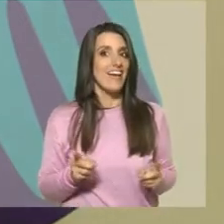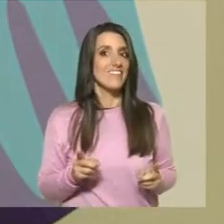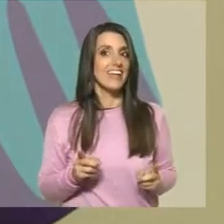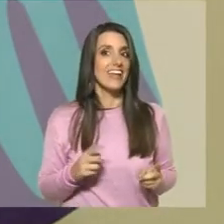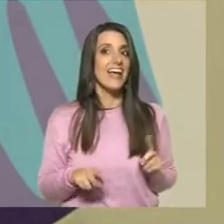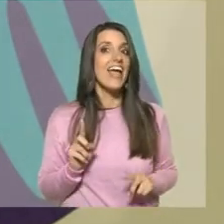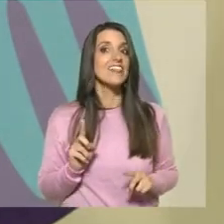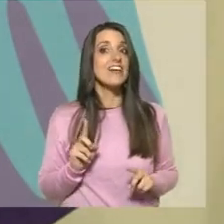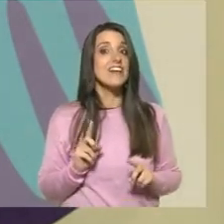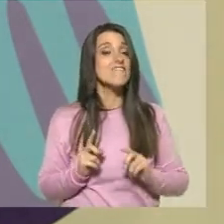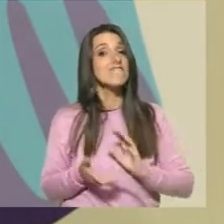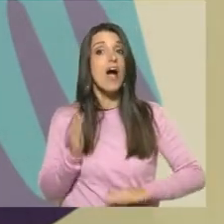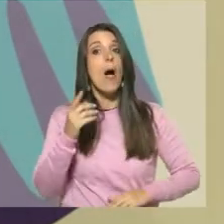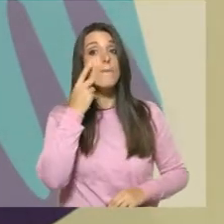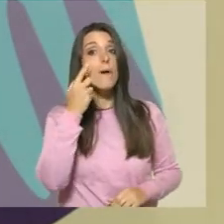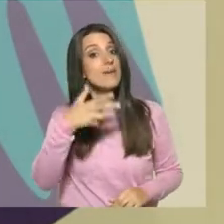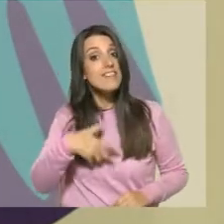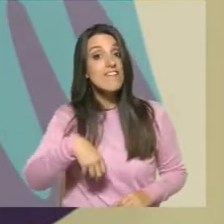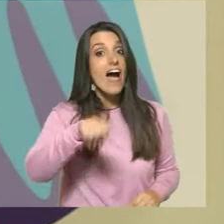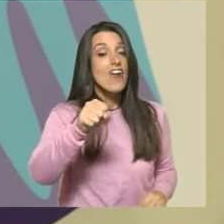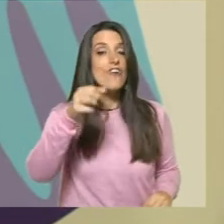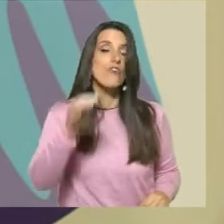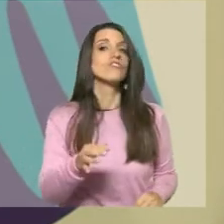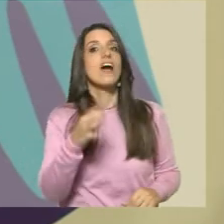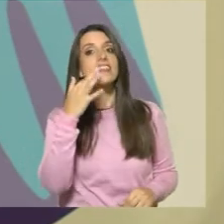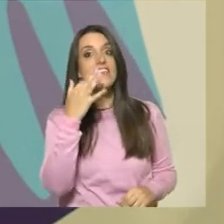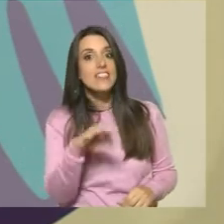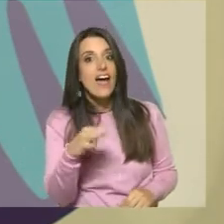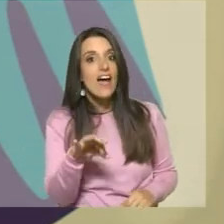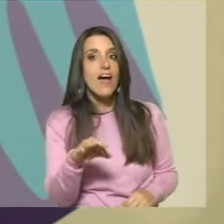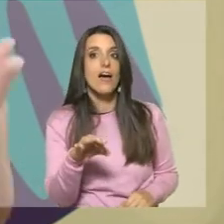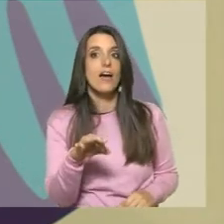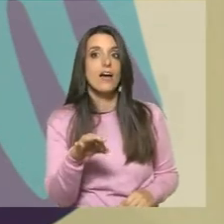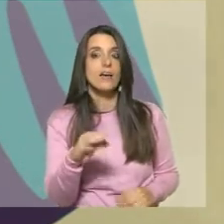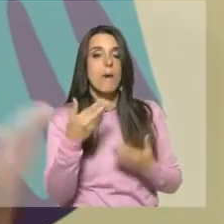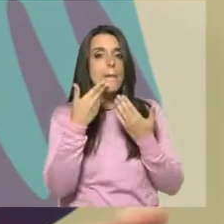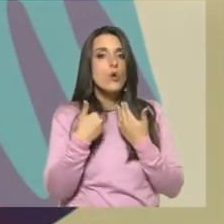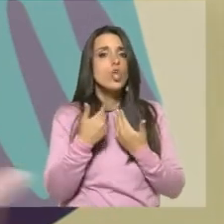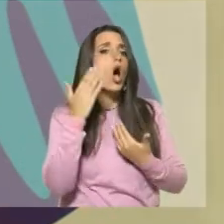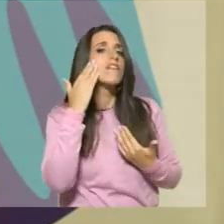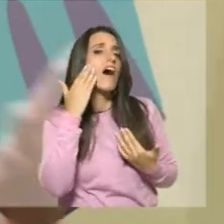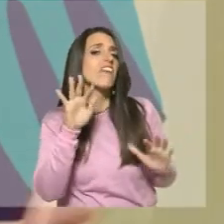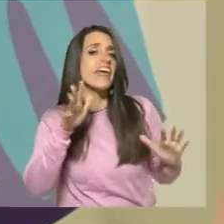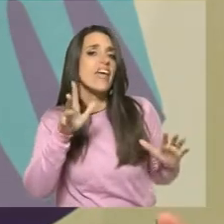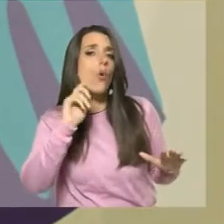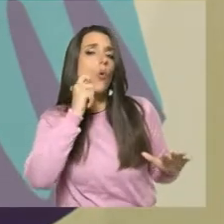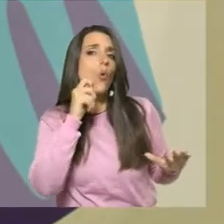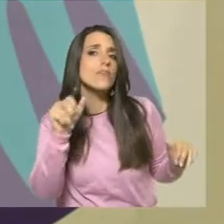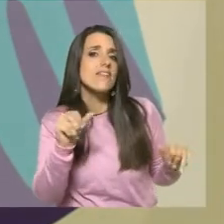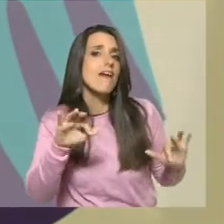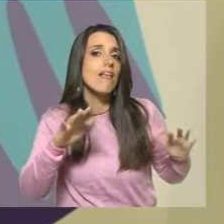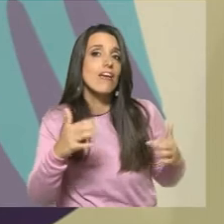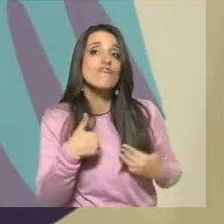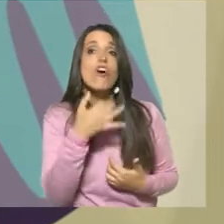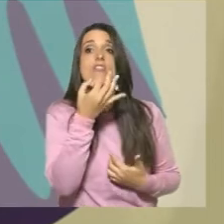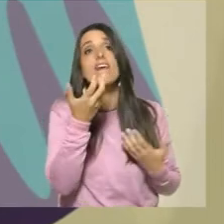yo quiero. Claro, y bueno, y probé, me llevaron, probé y la verdad que me preguntaron qué sabía hacer, qué me gustaba hacer. Y yo